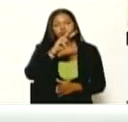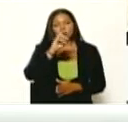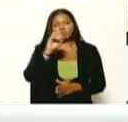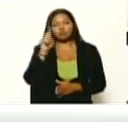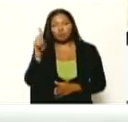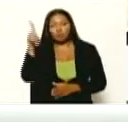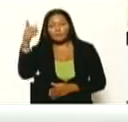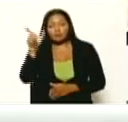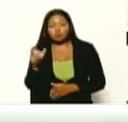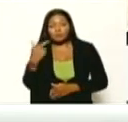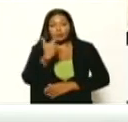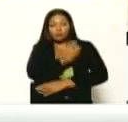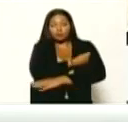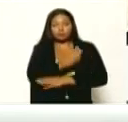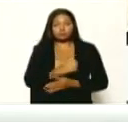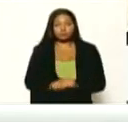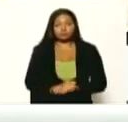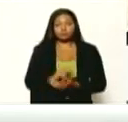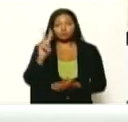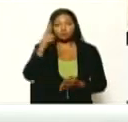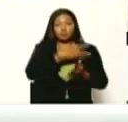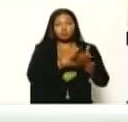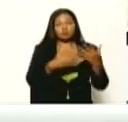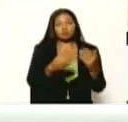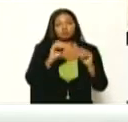2.508.201 vacunados.